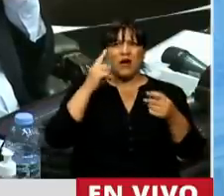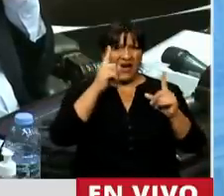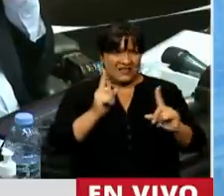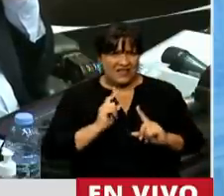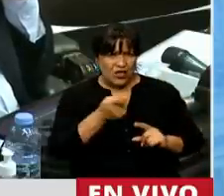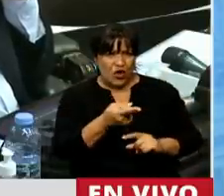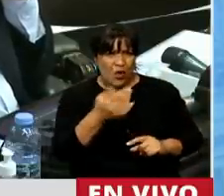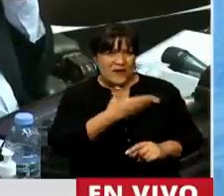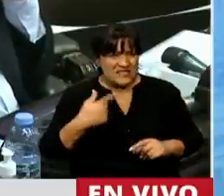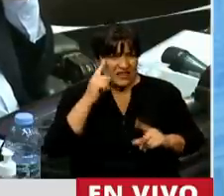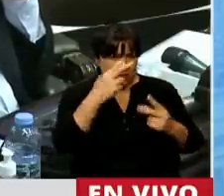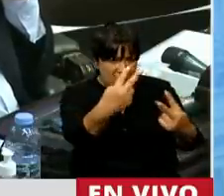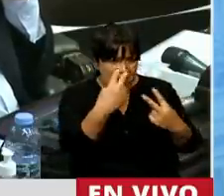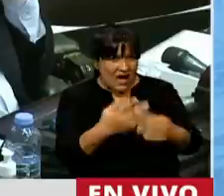no?